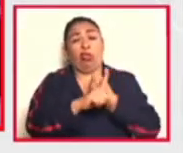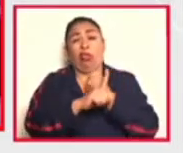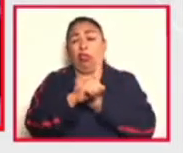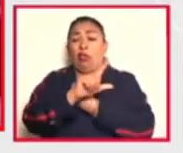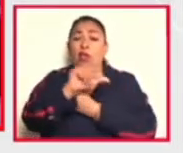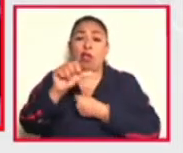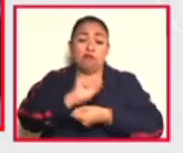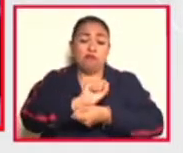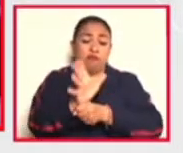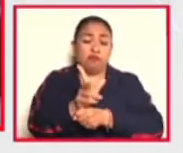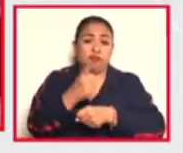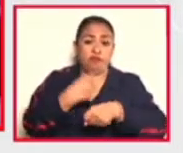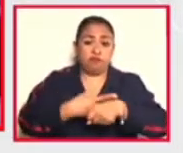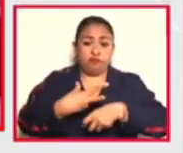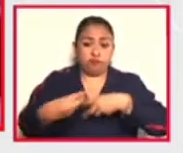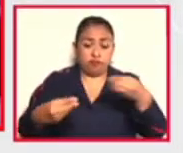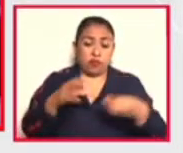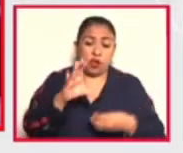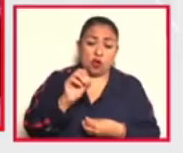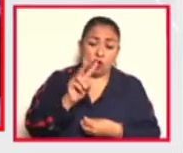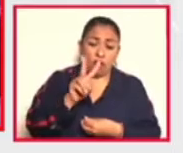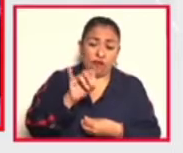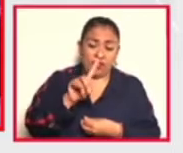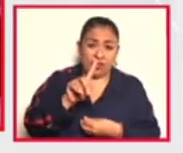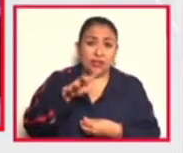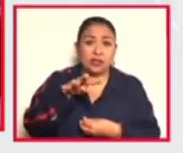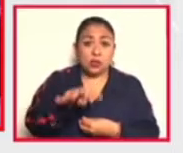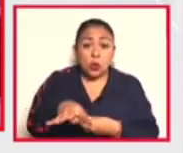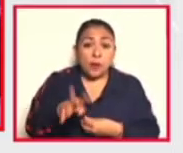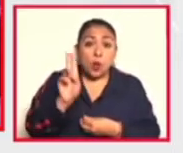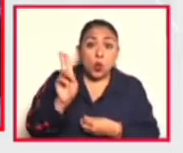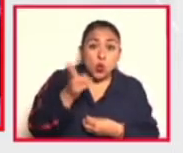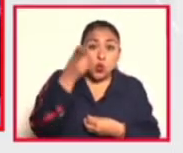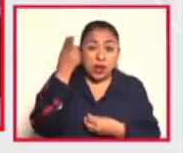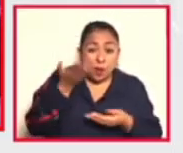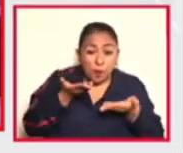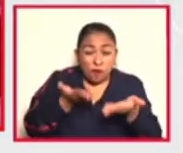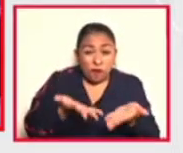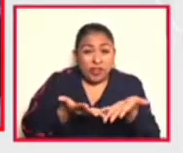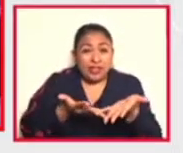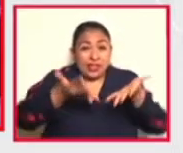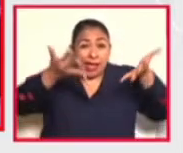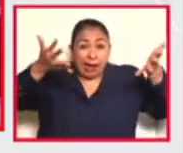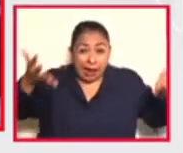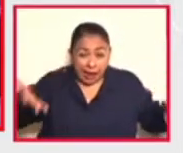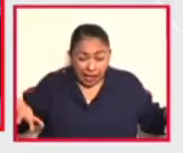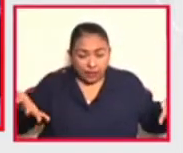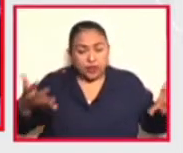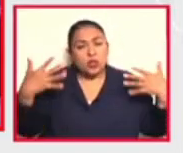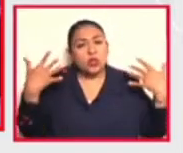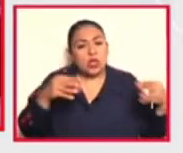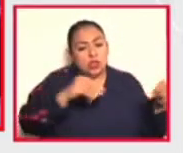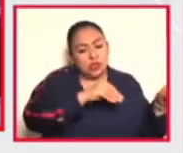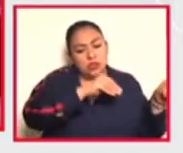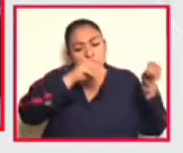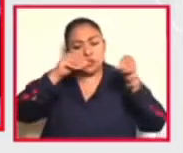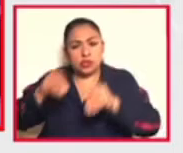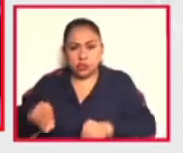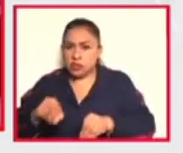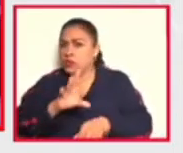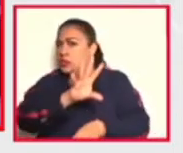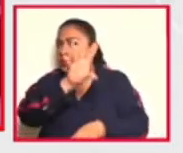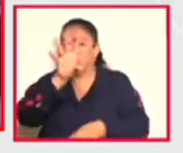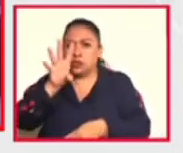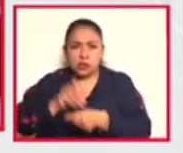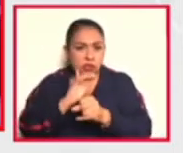de COVID-19, la mega ofrenda de la UNAM, de la Universidad Nacional Autónoma de México, ha migrado a un formato completamente